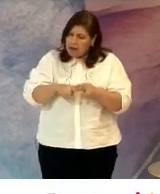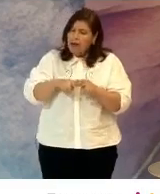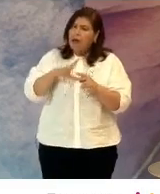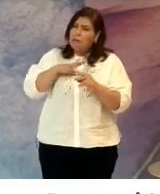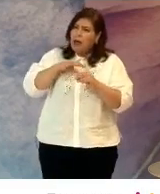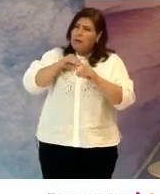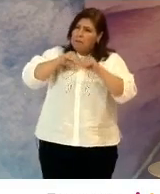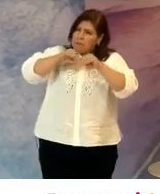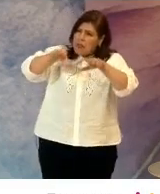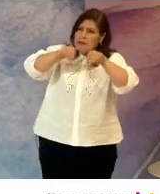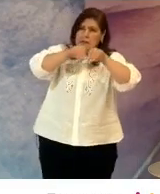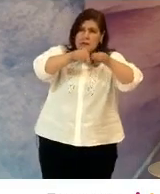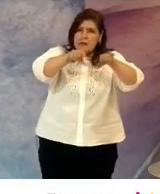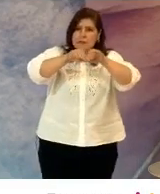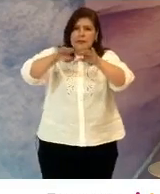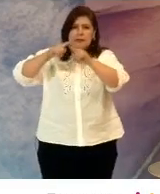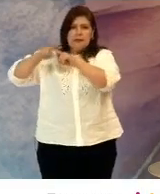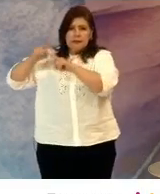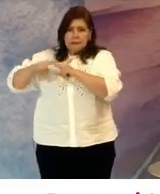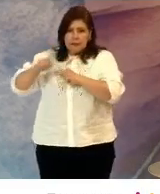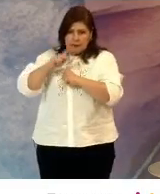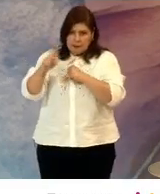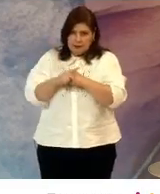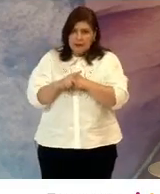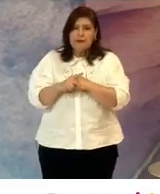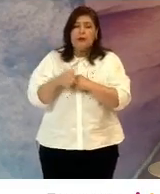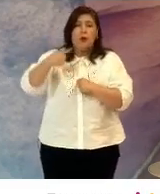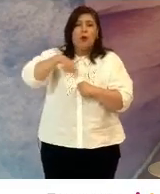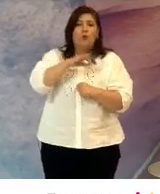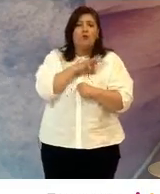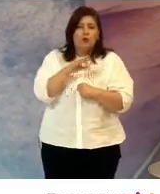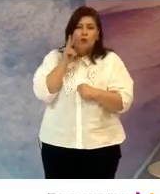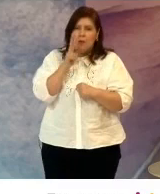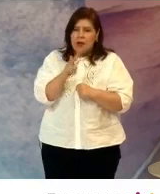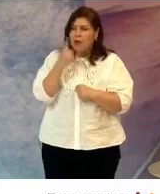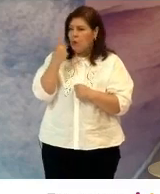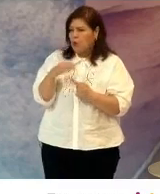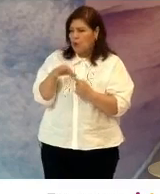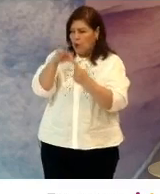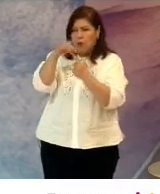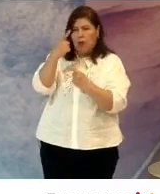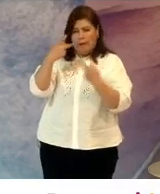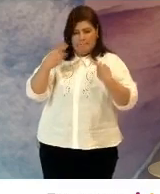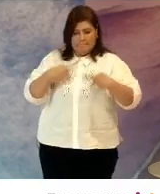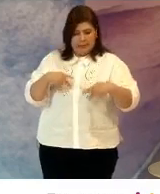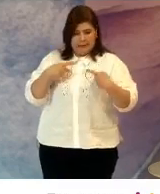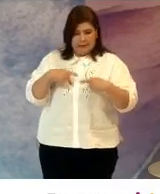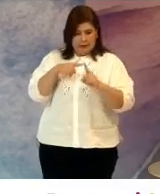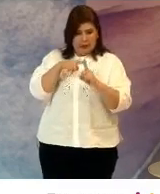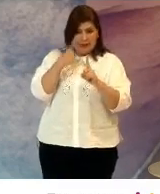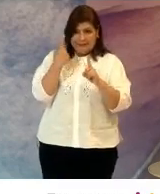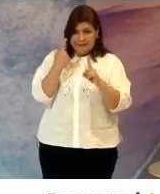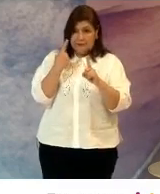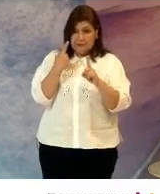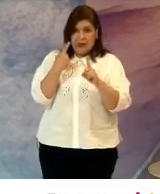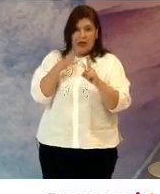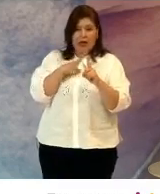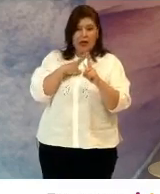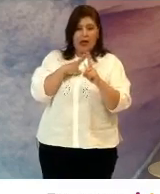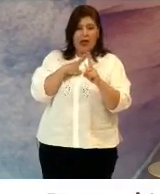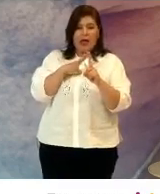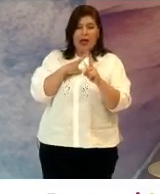países. Aquí podemos ver que una persona integra estos